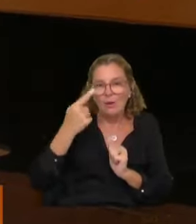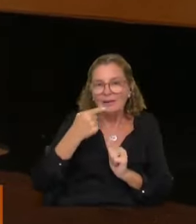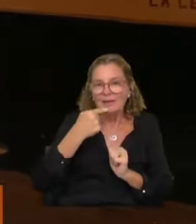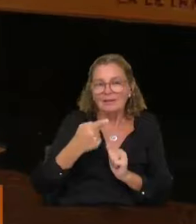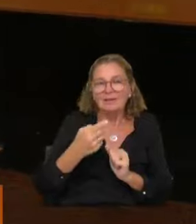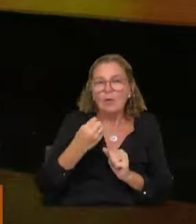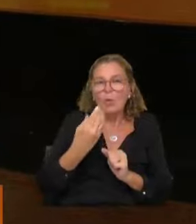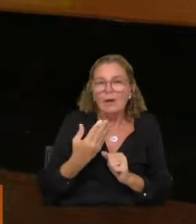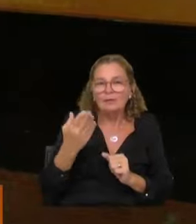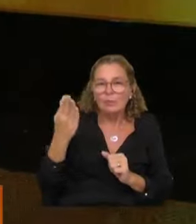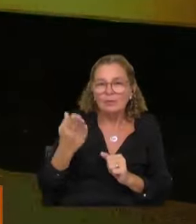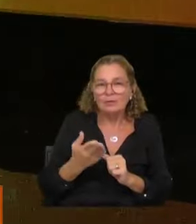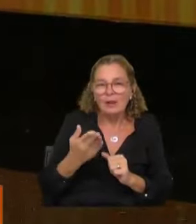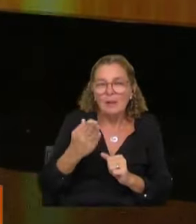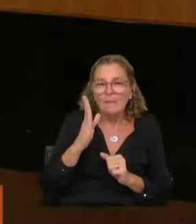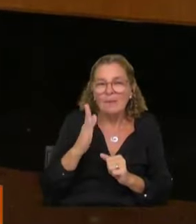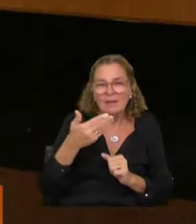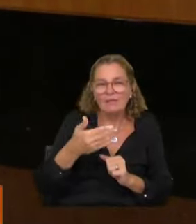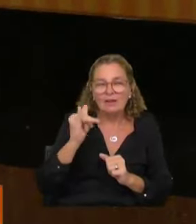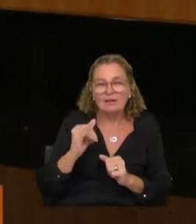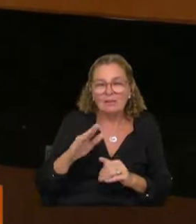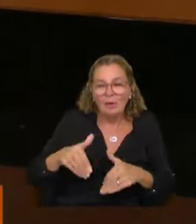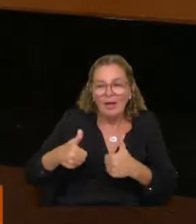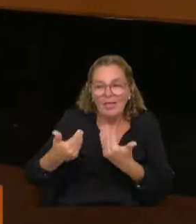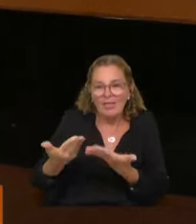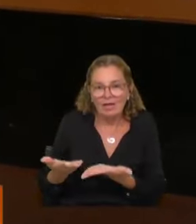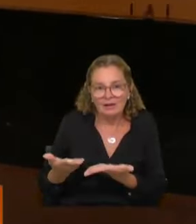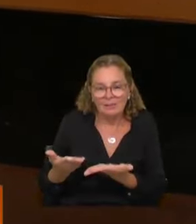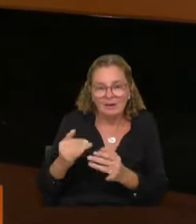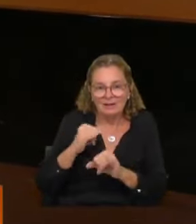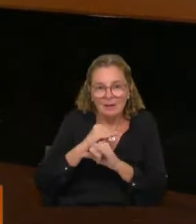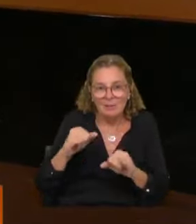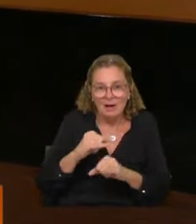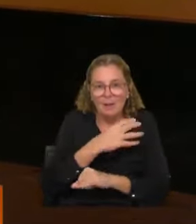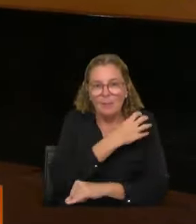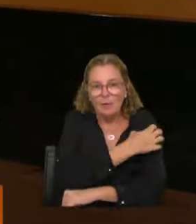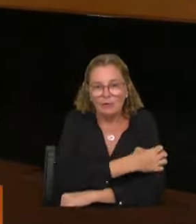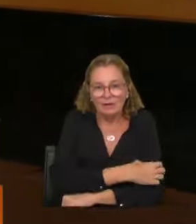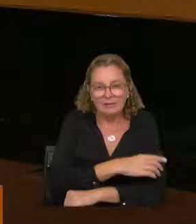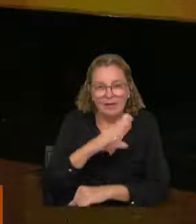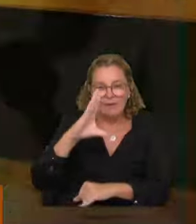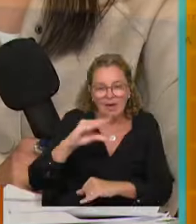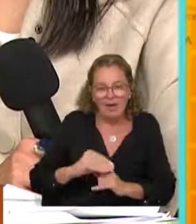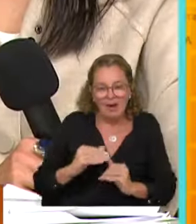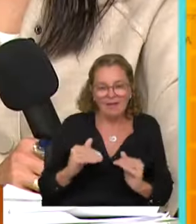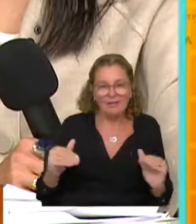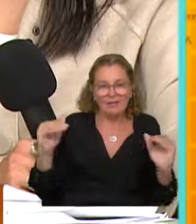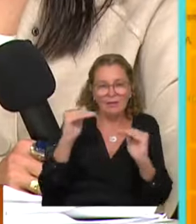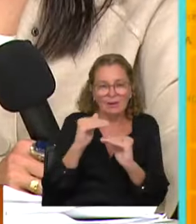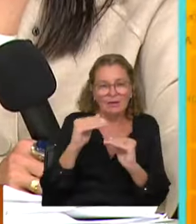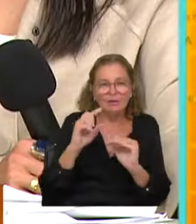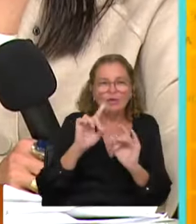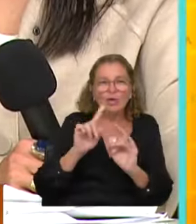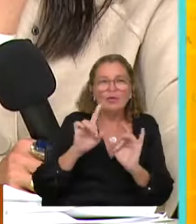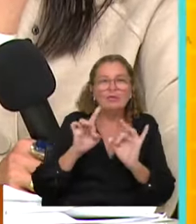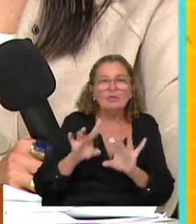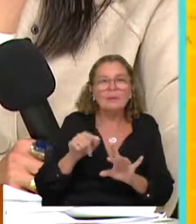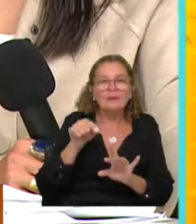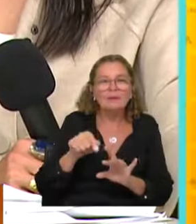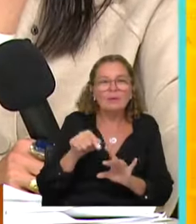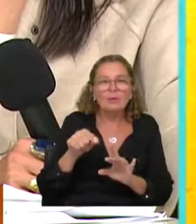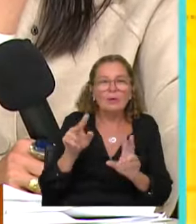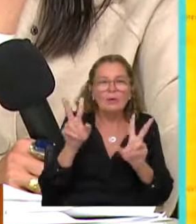cuánto porcentaje de producto bruto interno se tendría que dedicar para terminar con la pobreza y así disminuir la desigualdad no es solo eso no es solamente